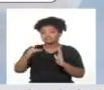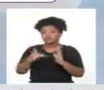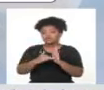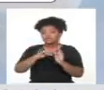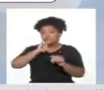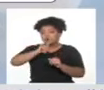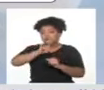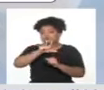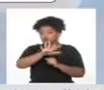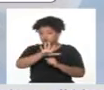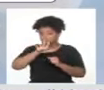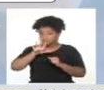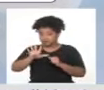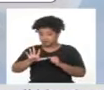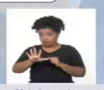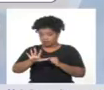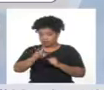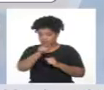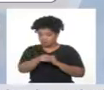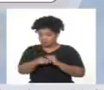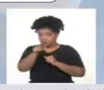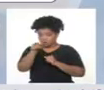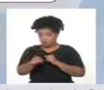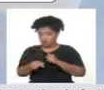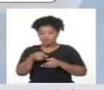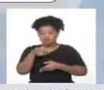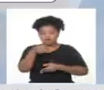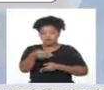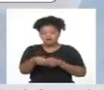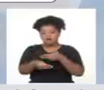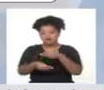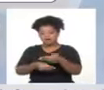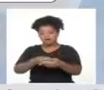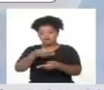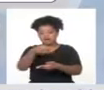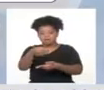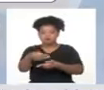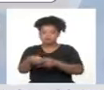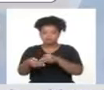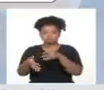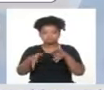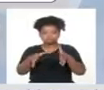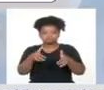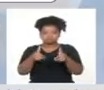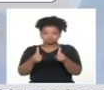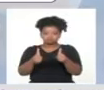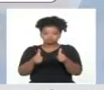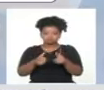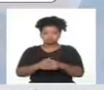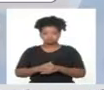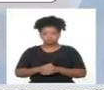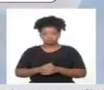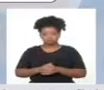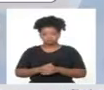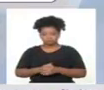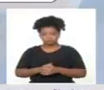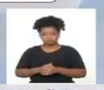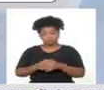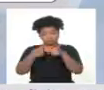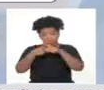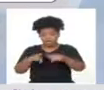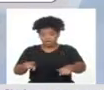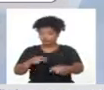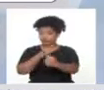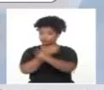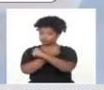5.955, con una evolución clínica estable, no exenta de los riesgos que tiene